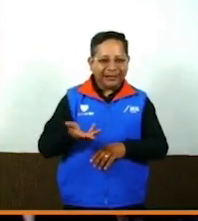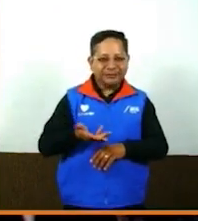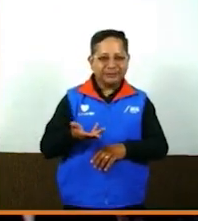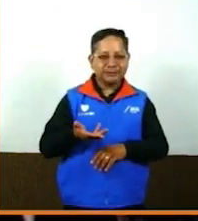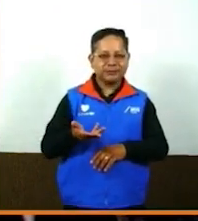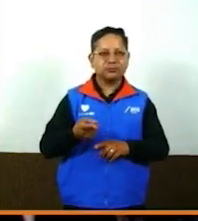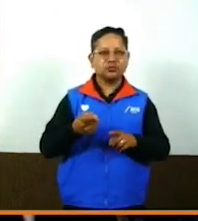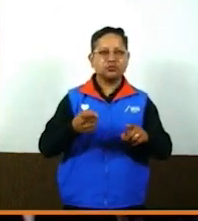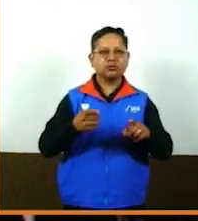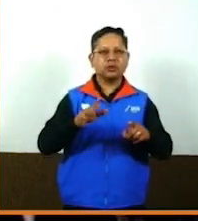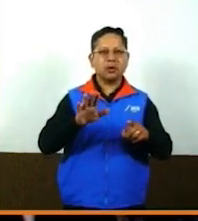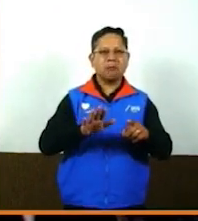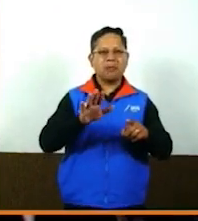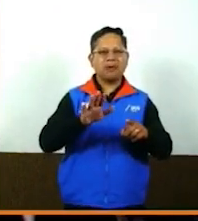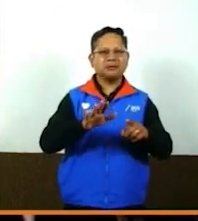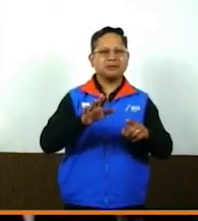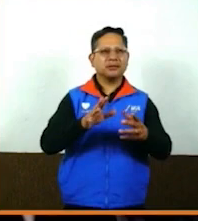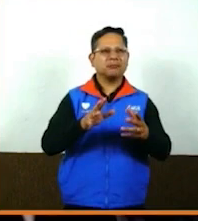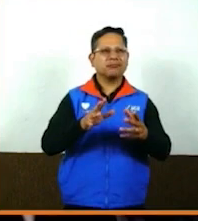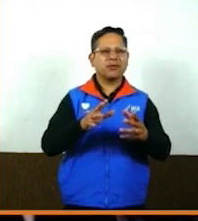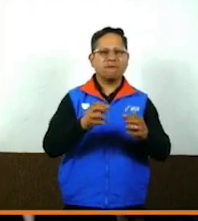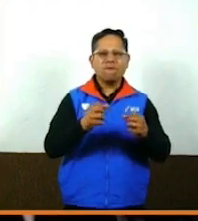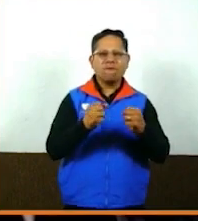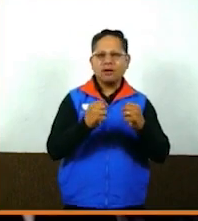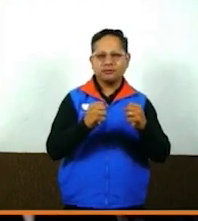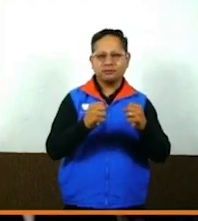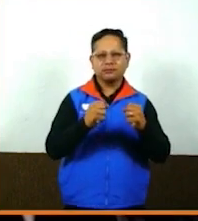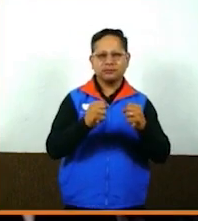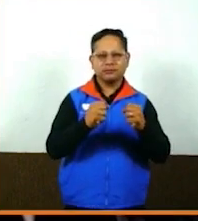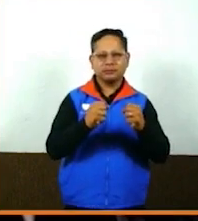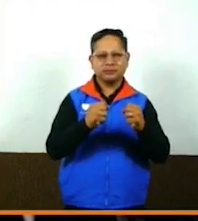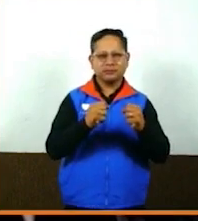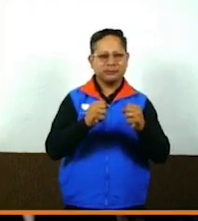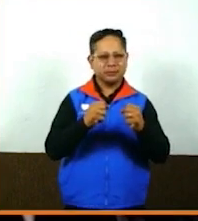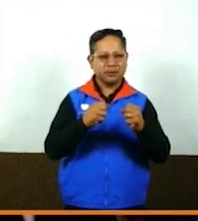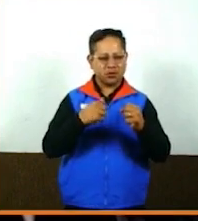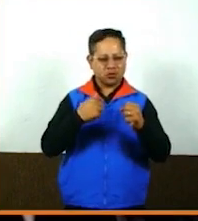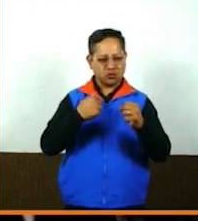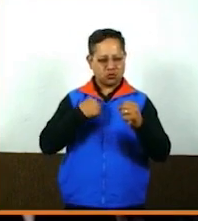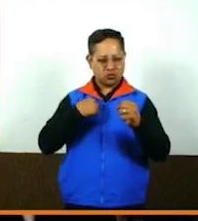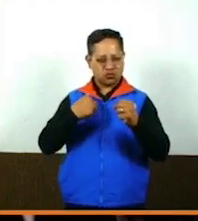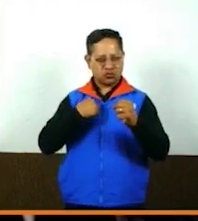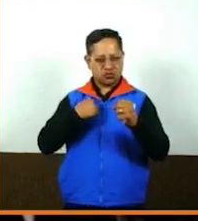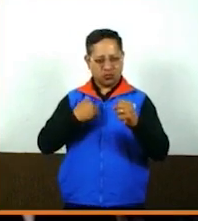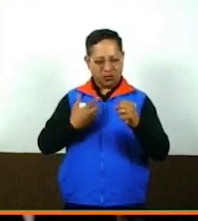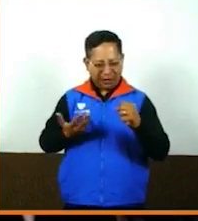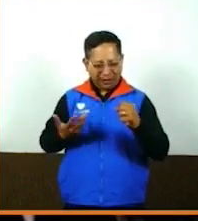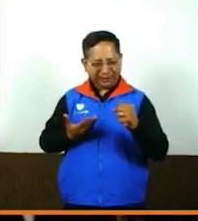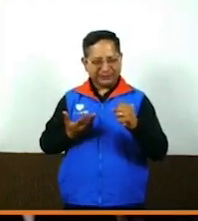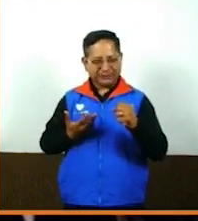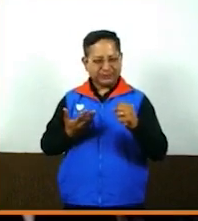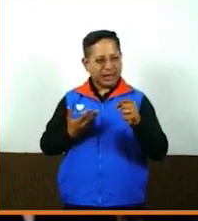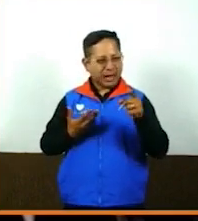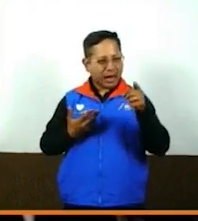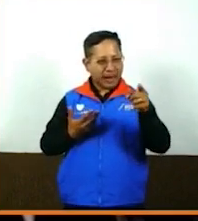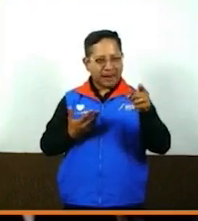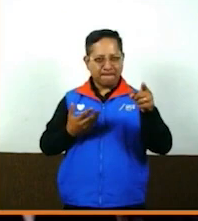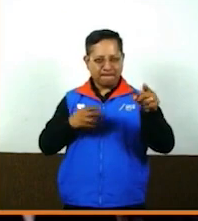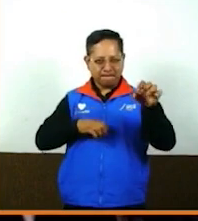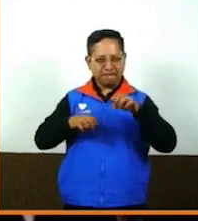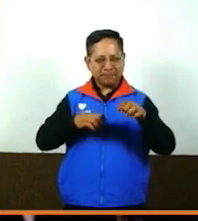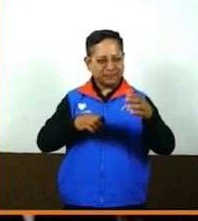quieren llamarlo de esa manera, para bien, desde nuestra cadena de suministro y cómo invitamos y a